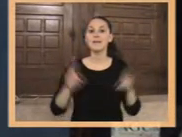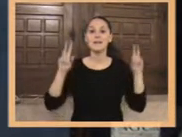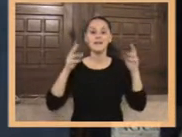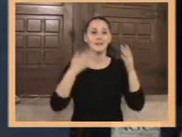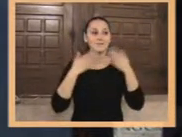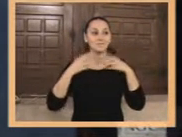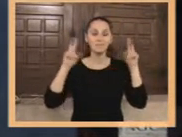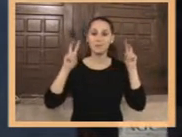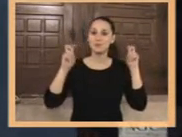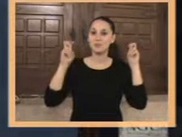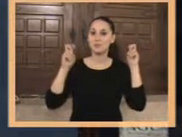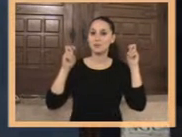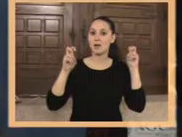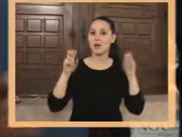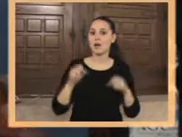2008-2012,